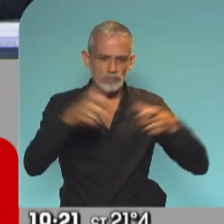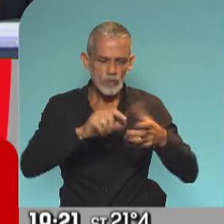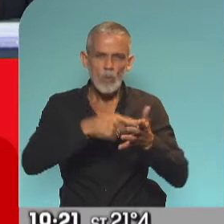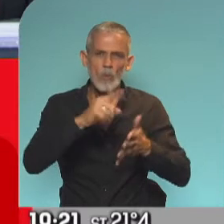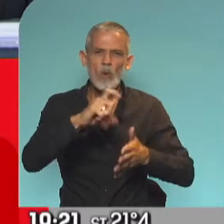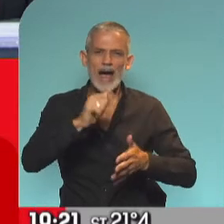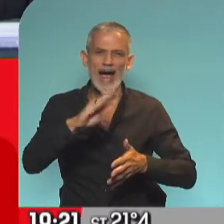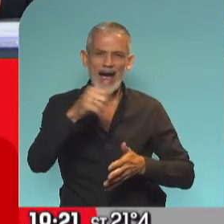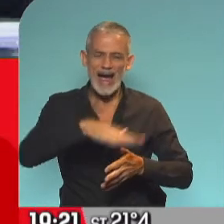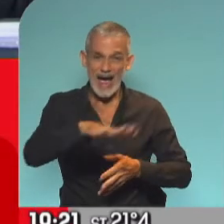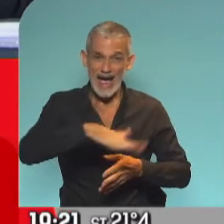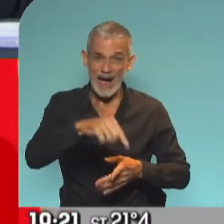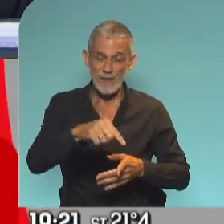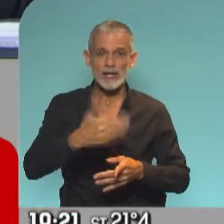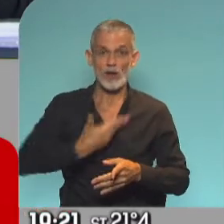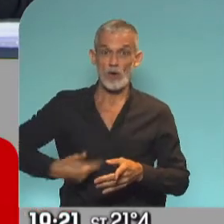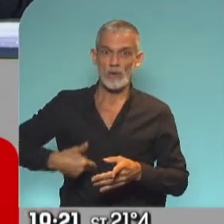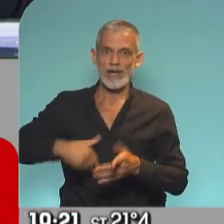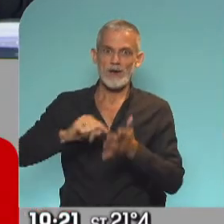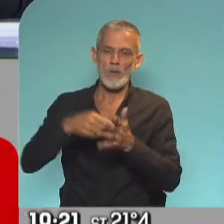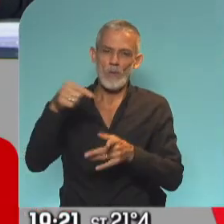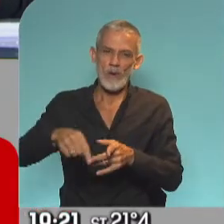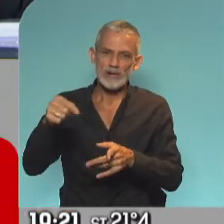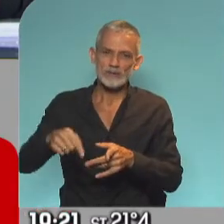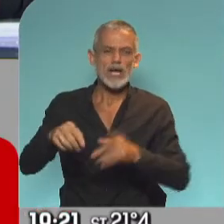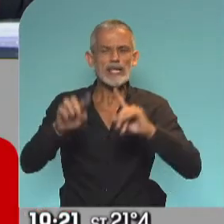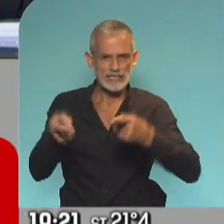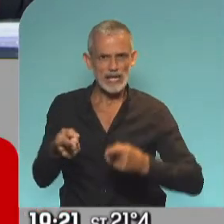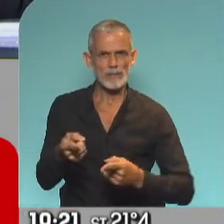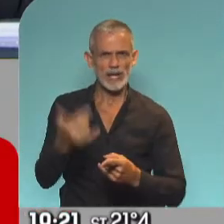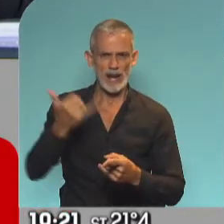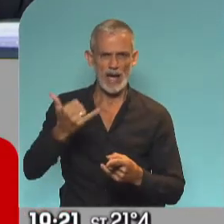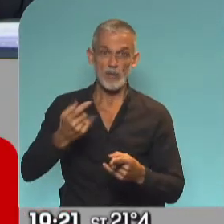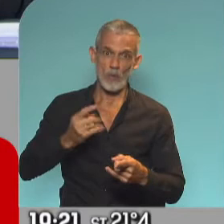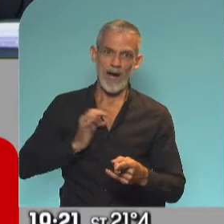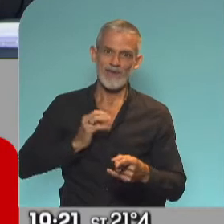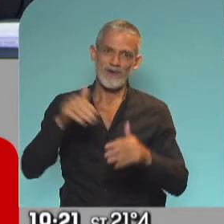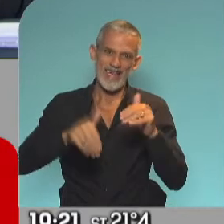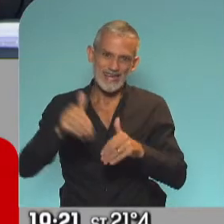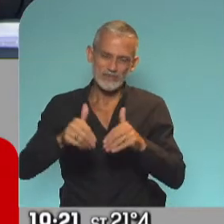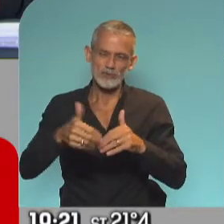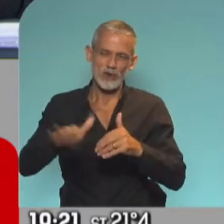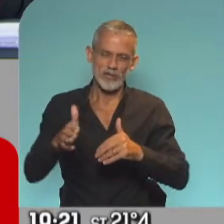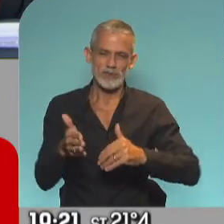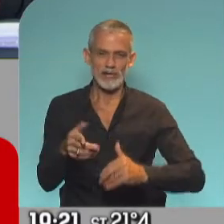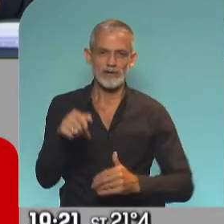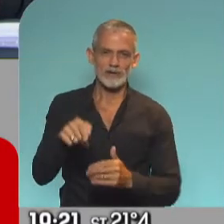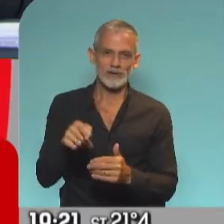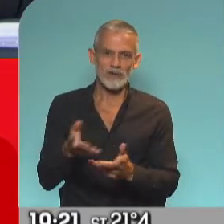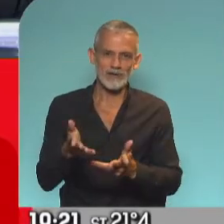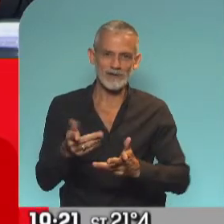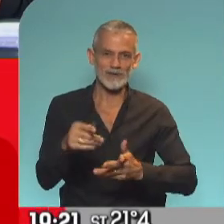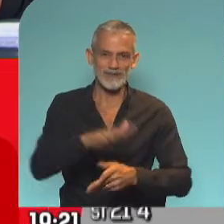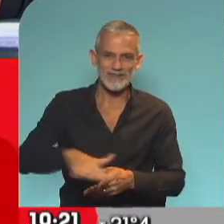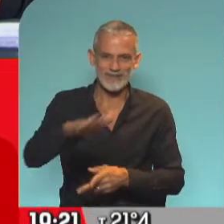porteñocentrismo, lo que pasa es que el gobierno de la ciudad de Buenos Aires también está entrando en un año electoral y es, si quiere, uno de los